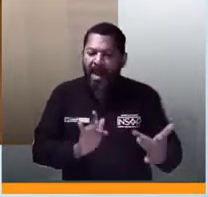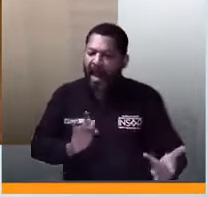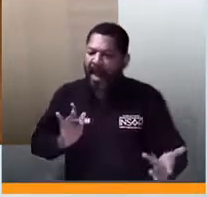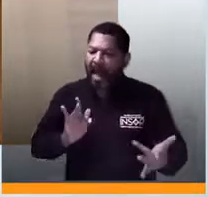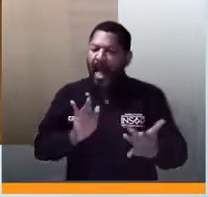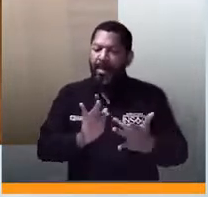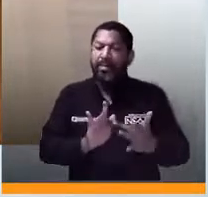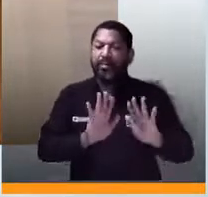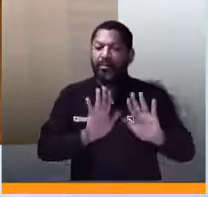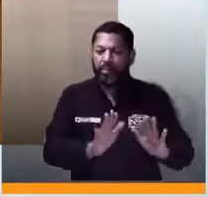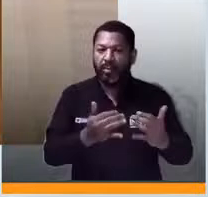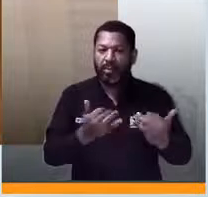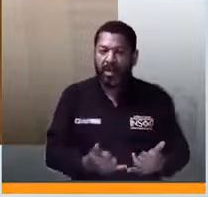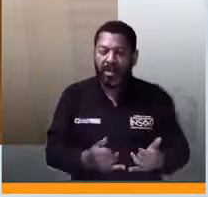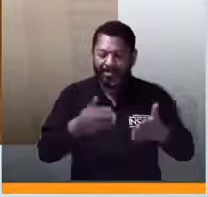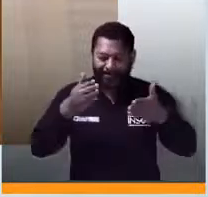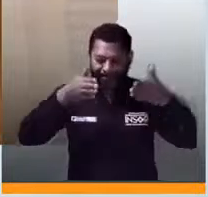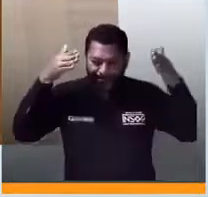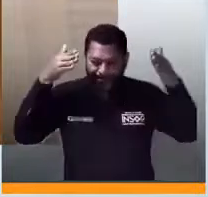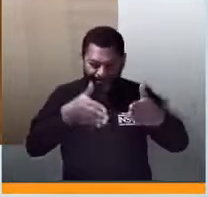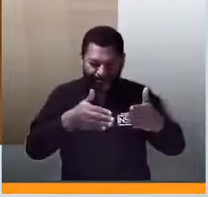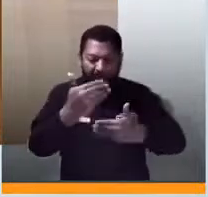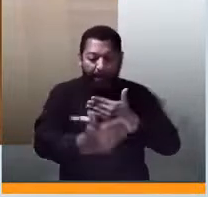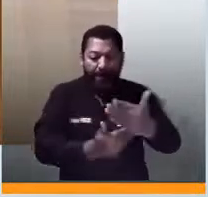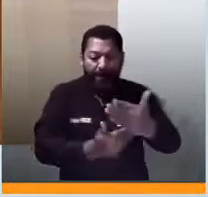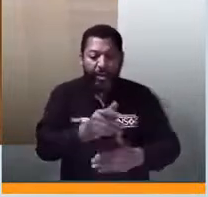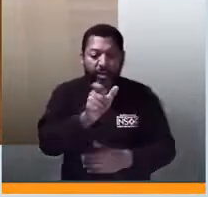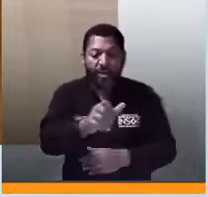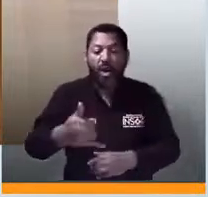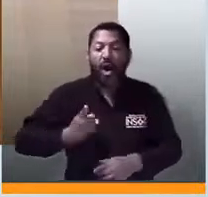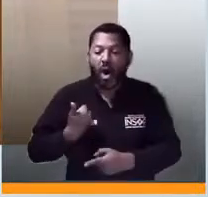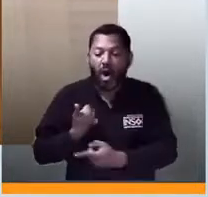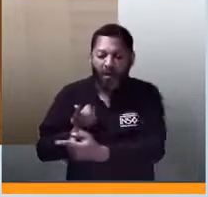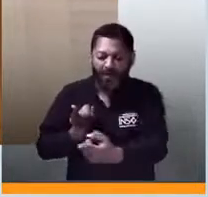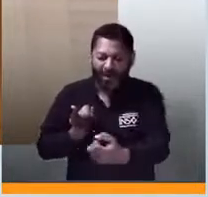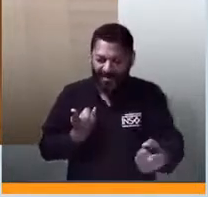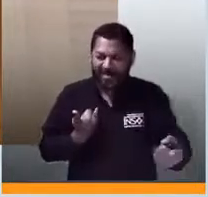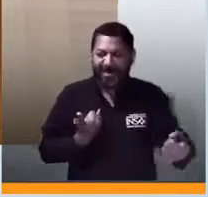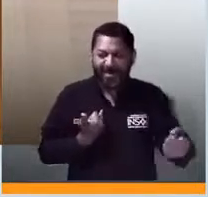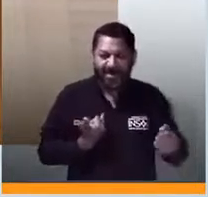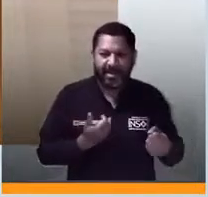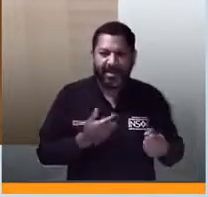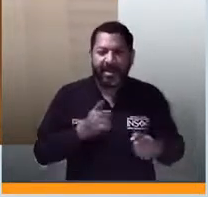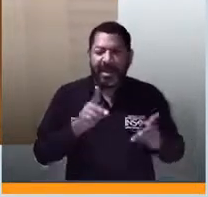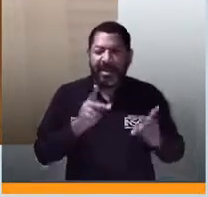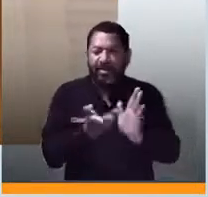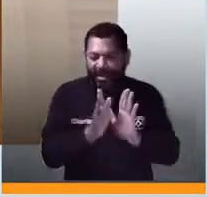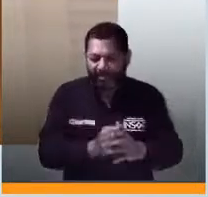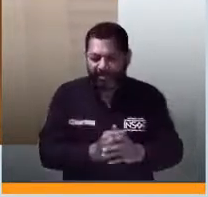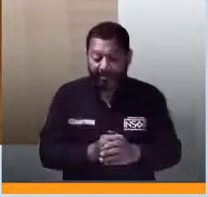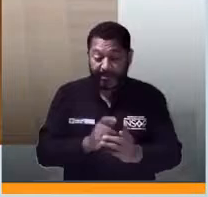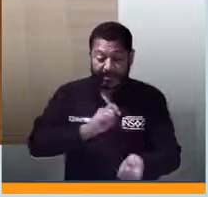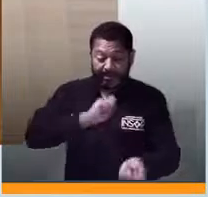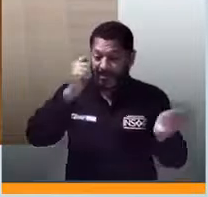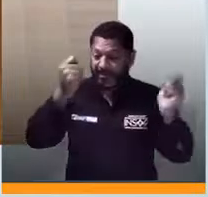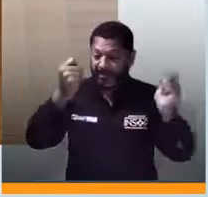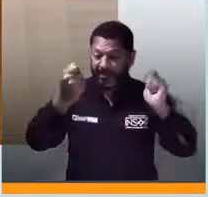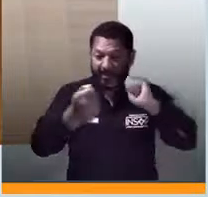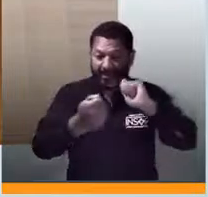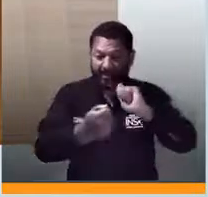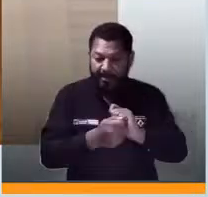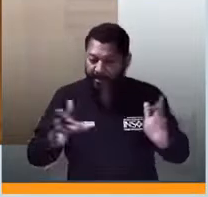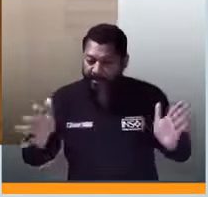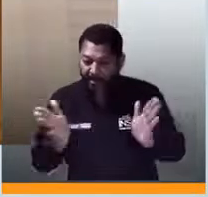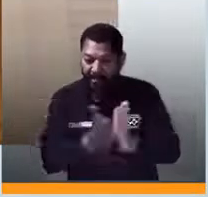nunca, el foco sobre el proceso de nuestros jóvenes, que tengan una trayectoria educativa completa,